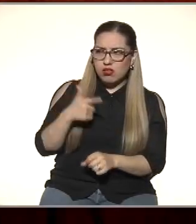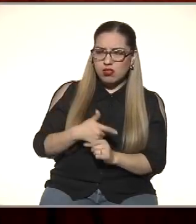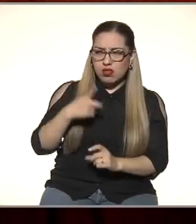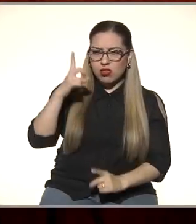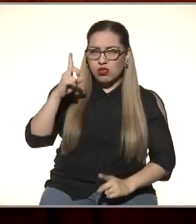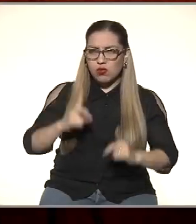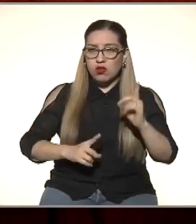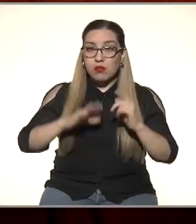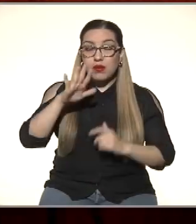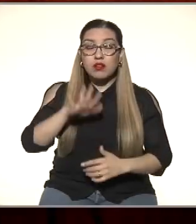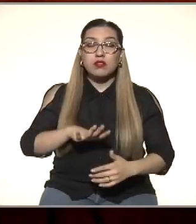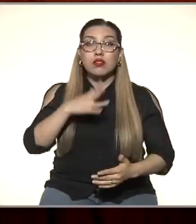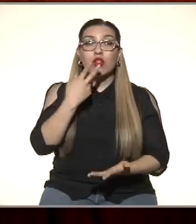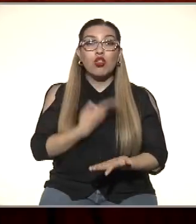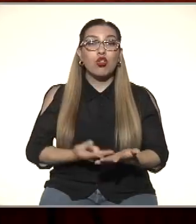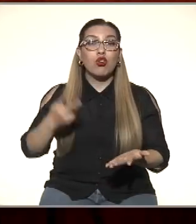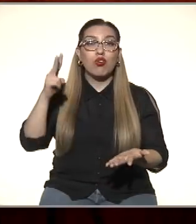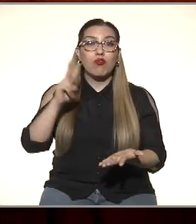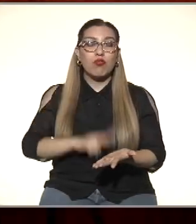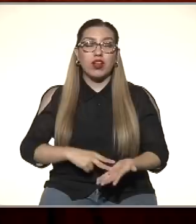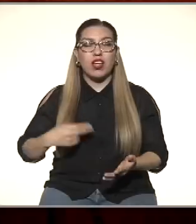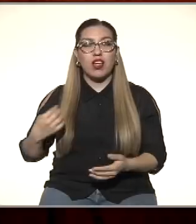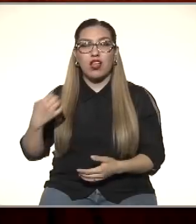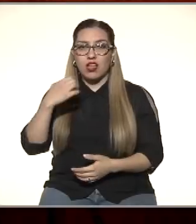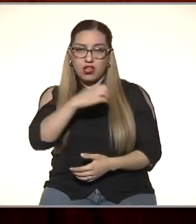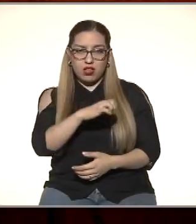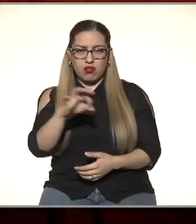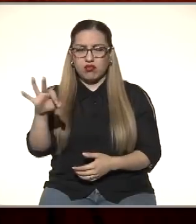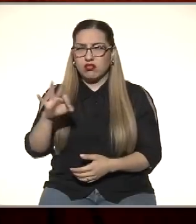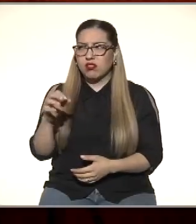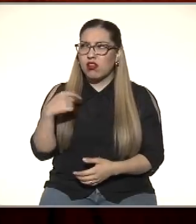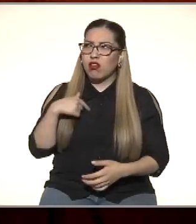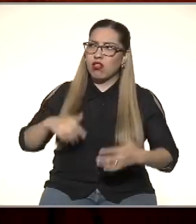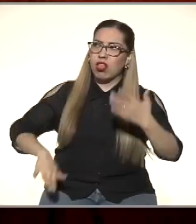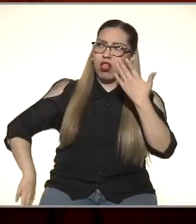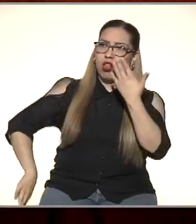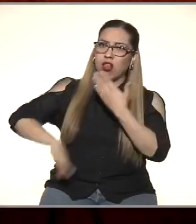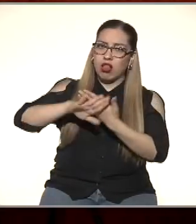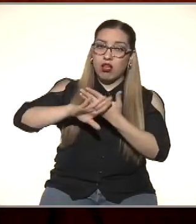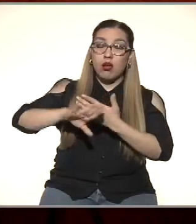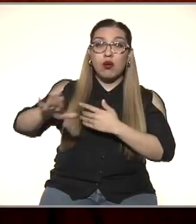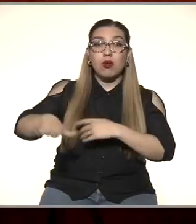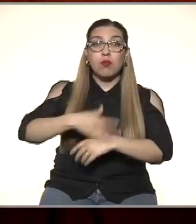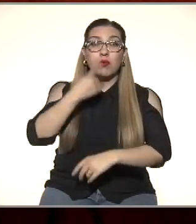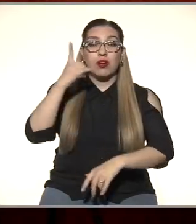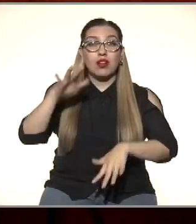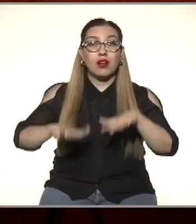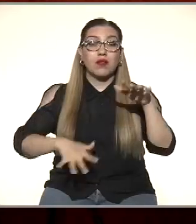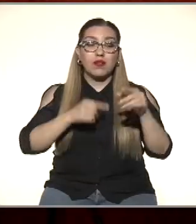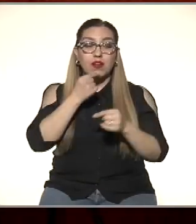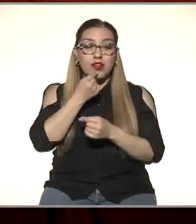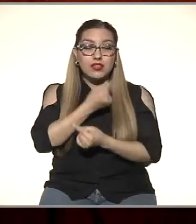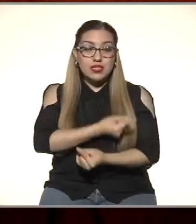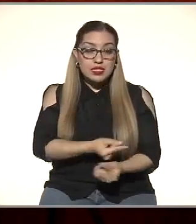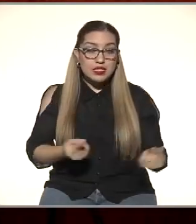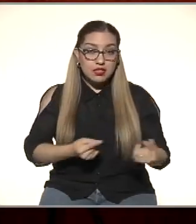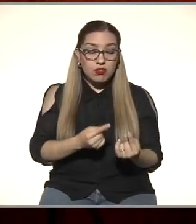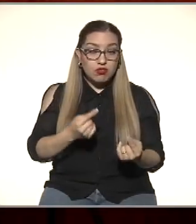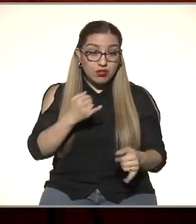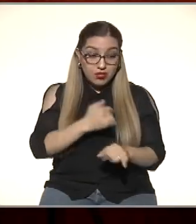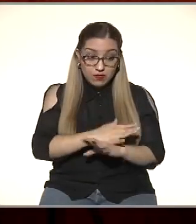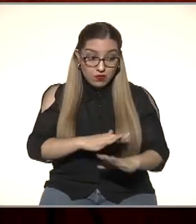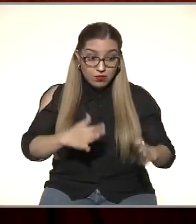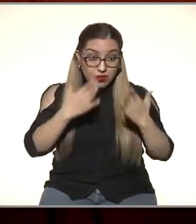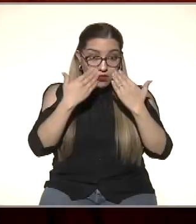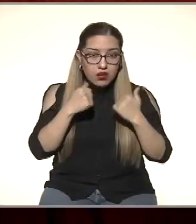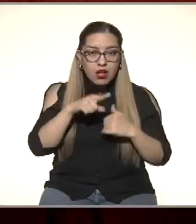un doble engaño y que a lo mejor algo tiene que ver conmigo, porque los niños cuando no tienen la información suficiente, piensan que es por ellos. Que es